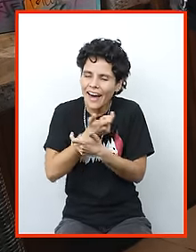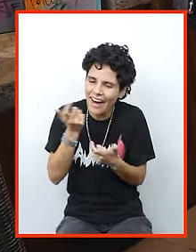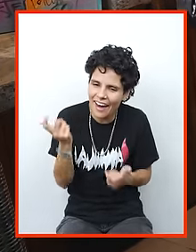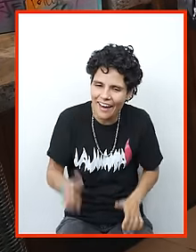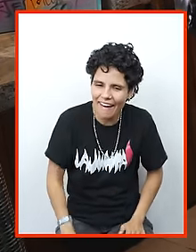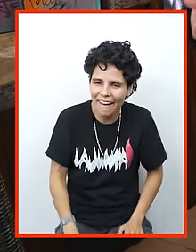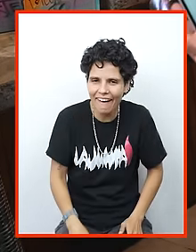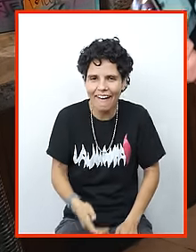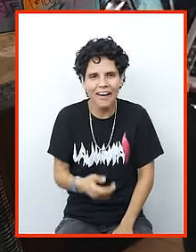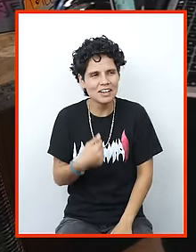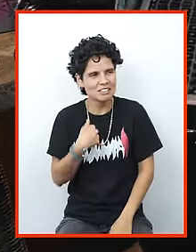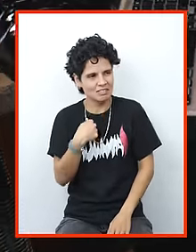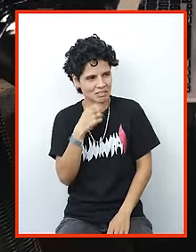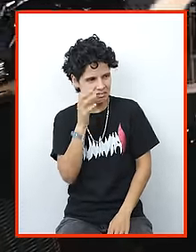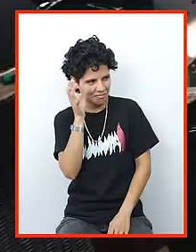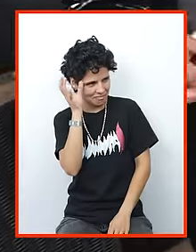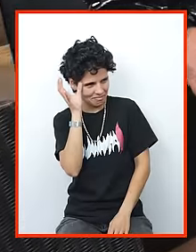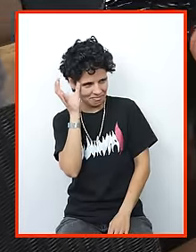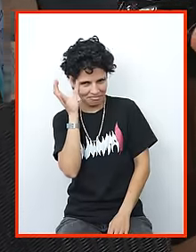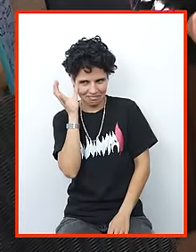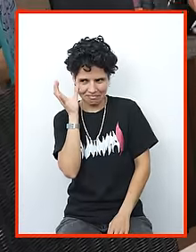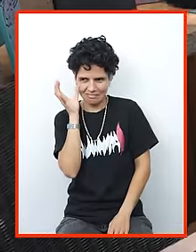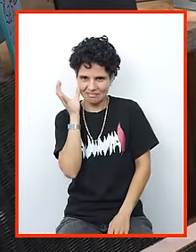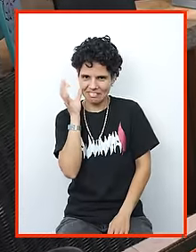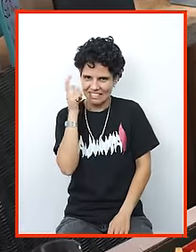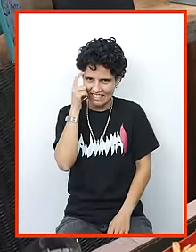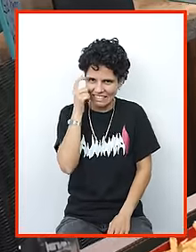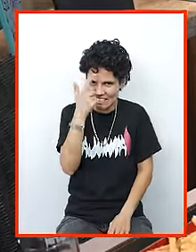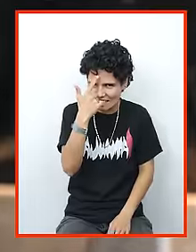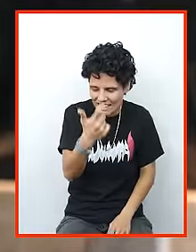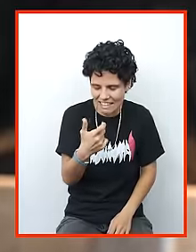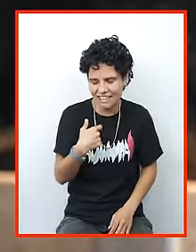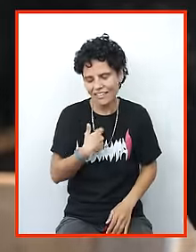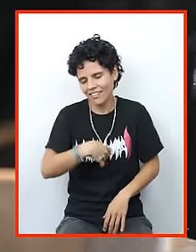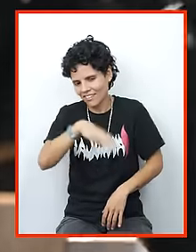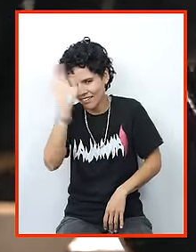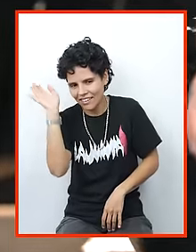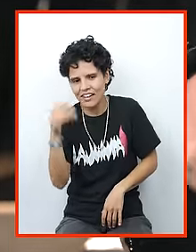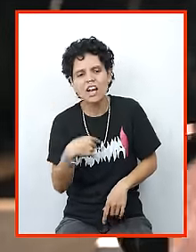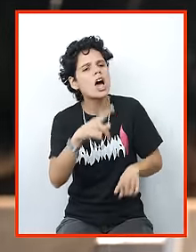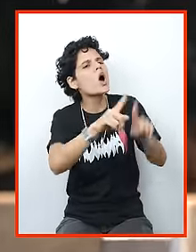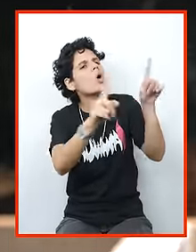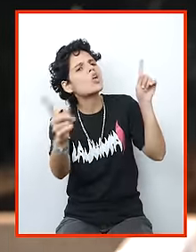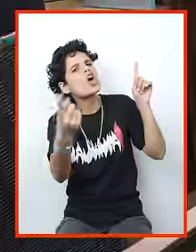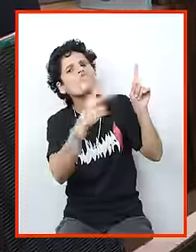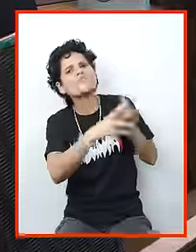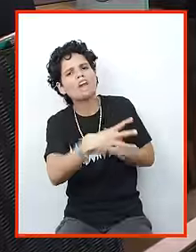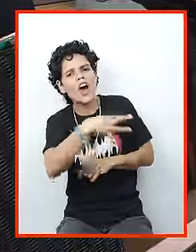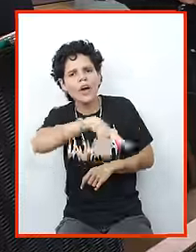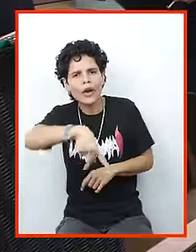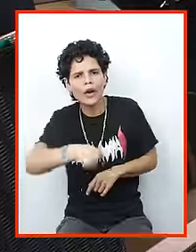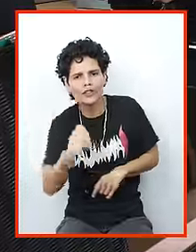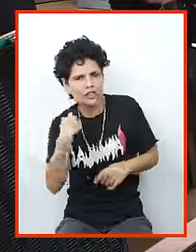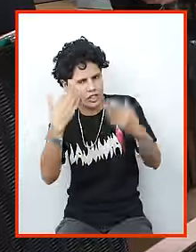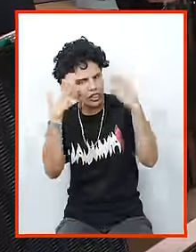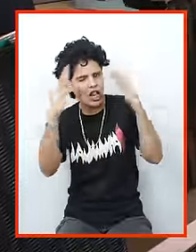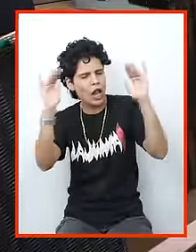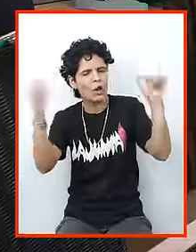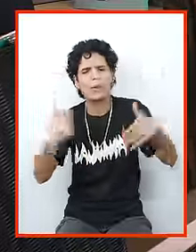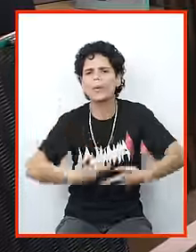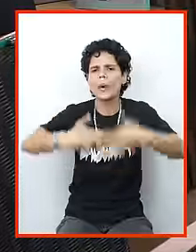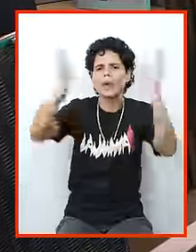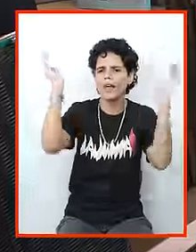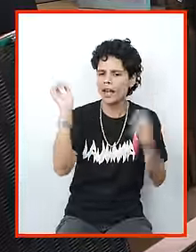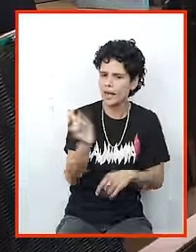Ah. Bueno, me la había creído por un momento. ¿Verdad? Para ti, hermano. Está para ti. No quiero que la gente se robe este saludo y se lo empiecen a mandar a cualquiera.